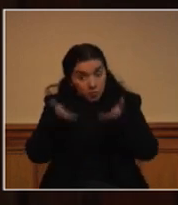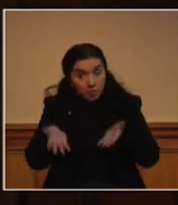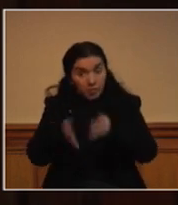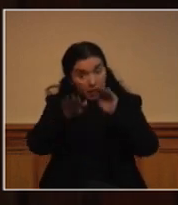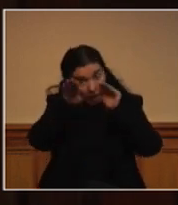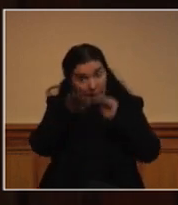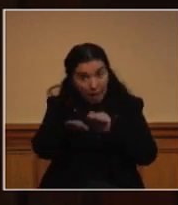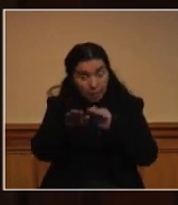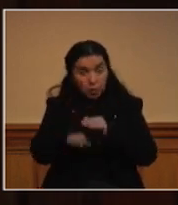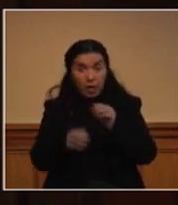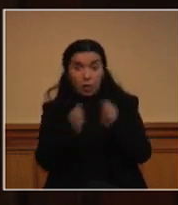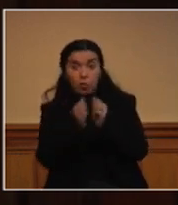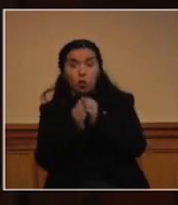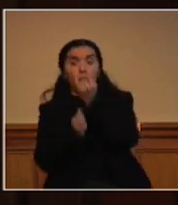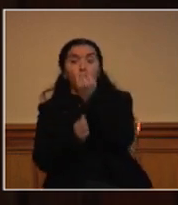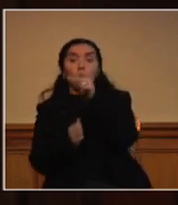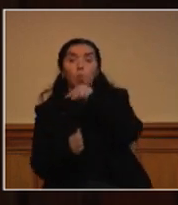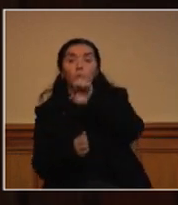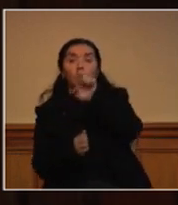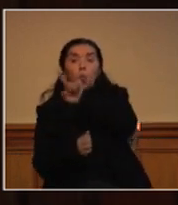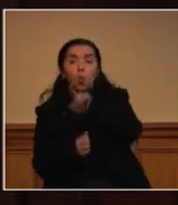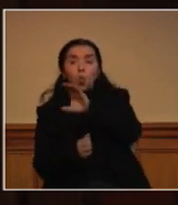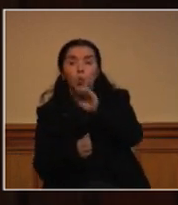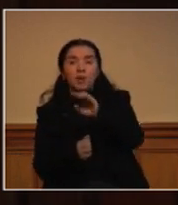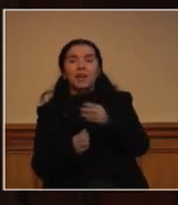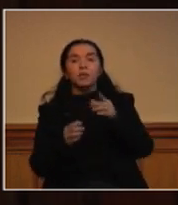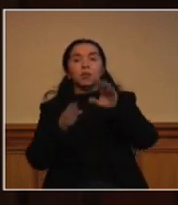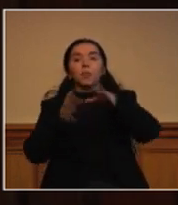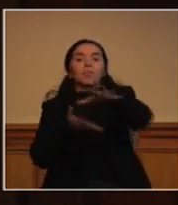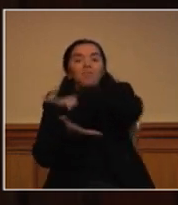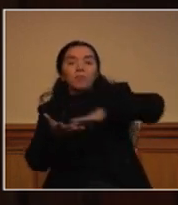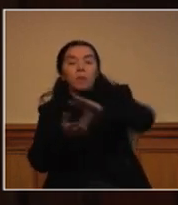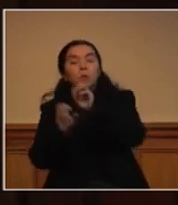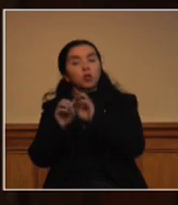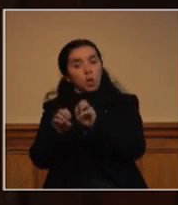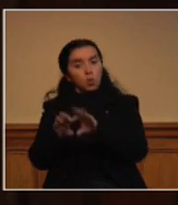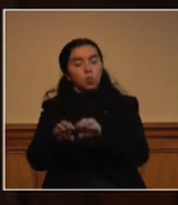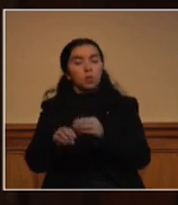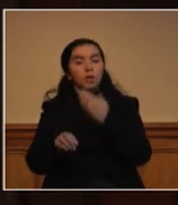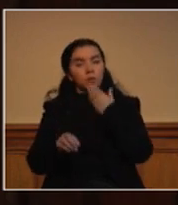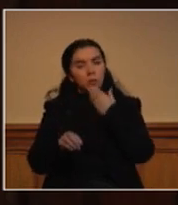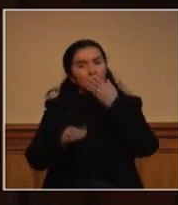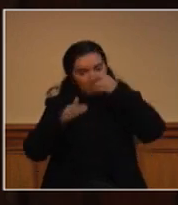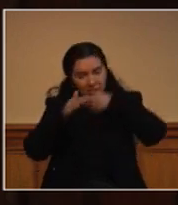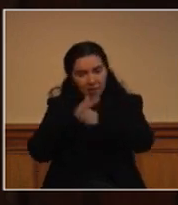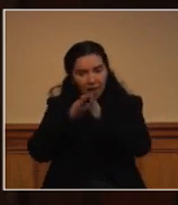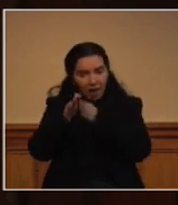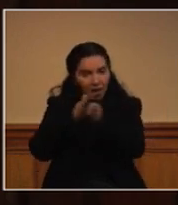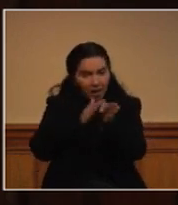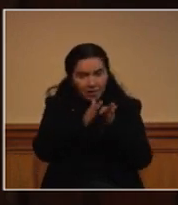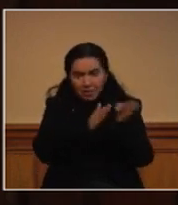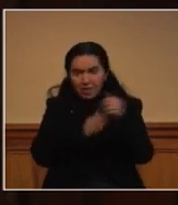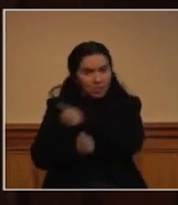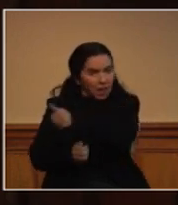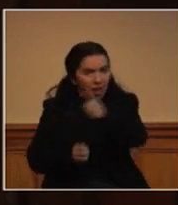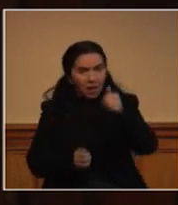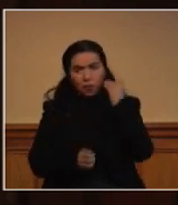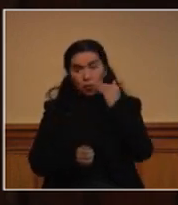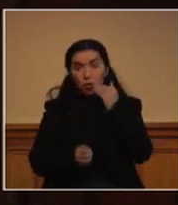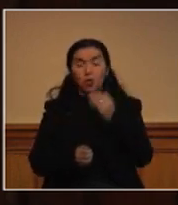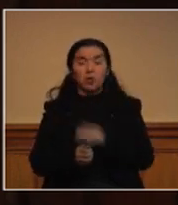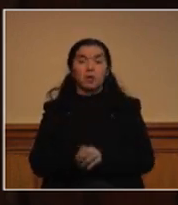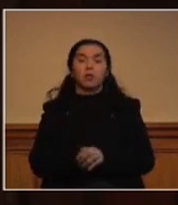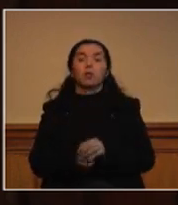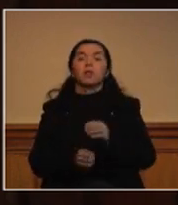la UNESCO, para favorecer que en el ámbito de la educación sean accesibles para todos los niños que necesitan, todos los